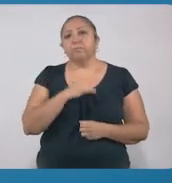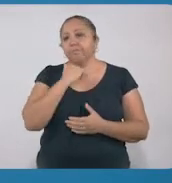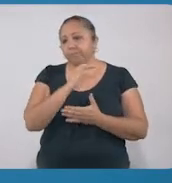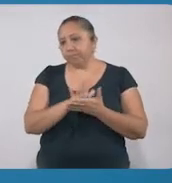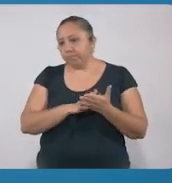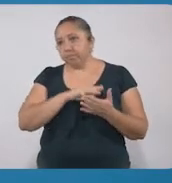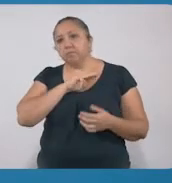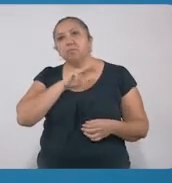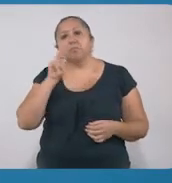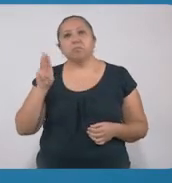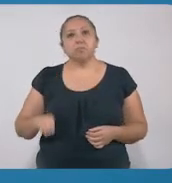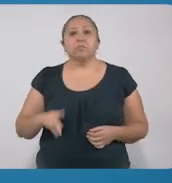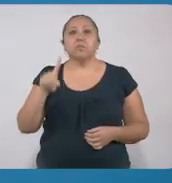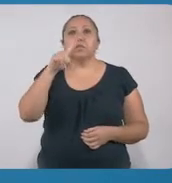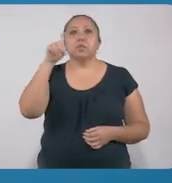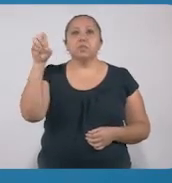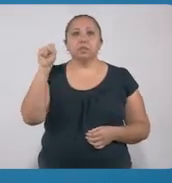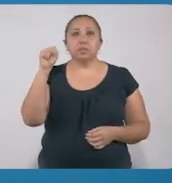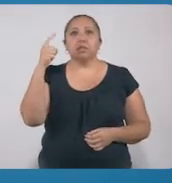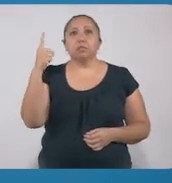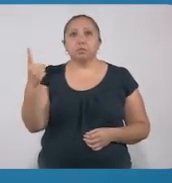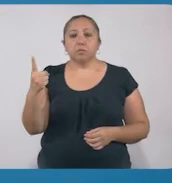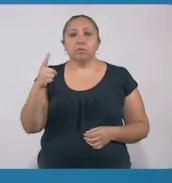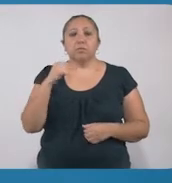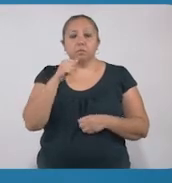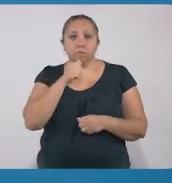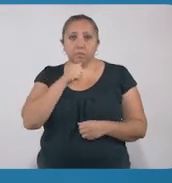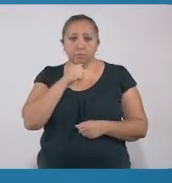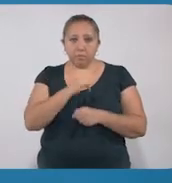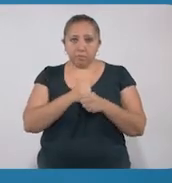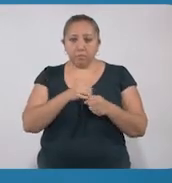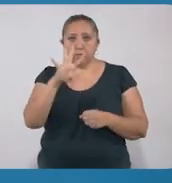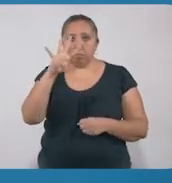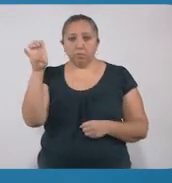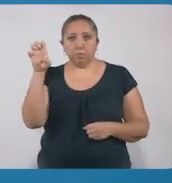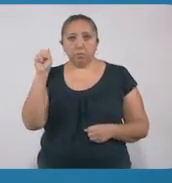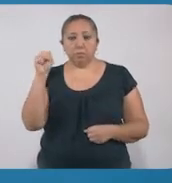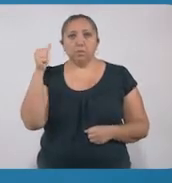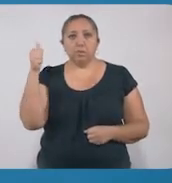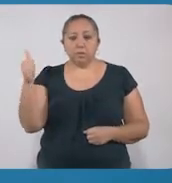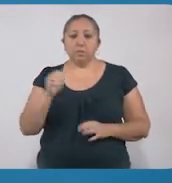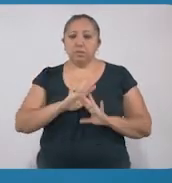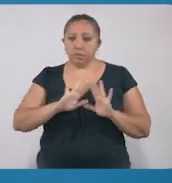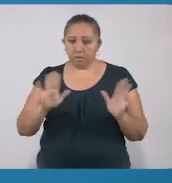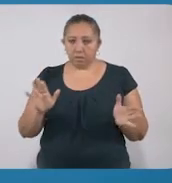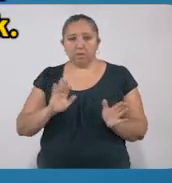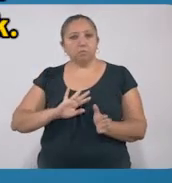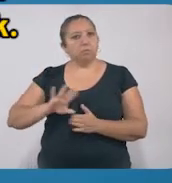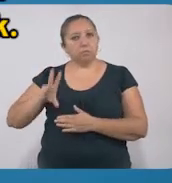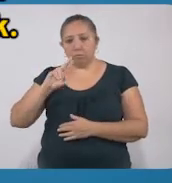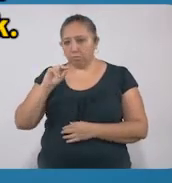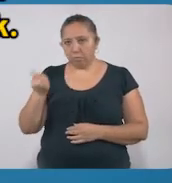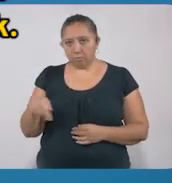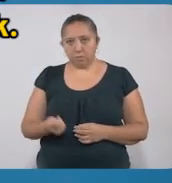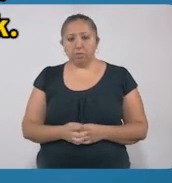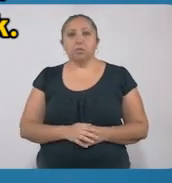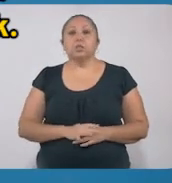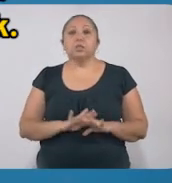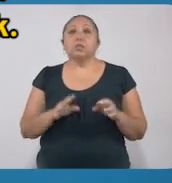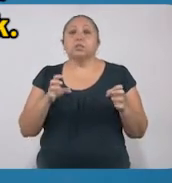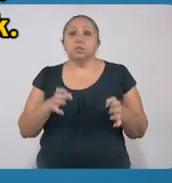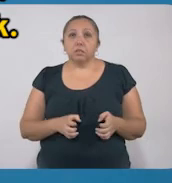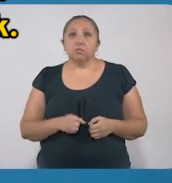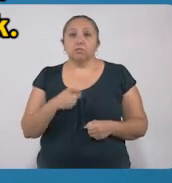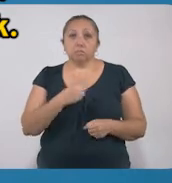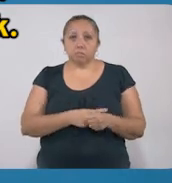ya fallecieron, 161 continúan en estudio y 466 casos ya fueron descartados. De los casos